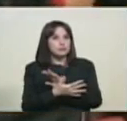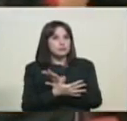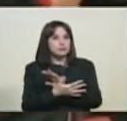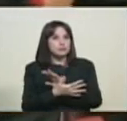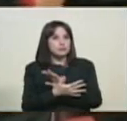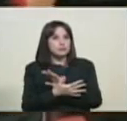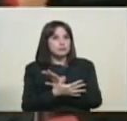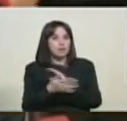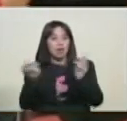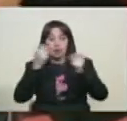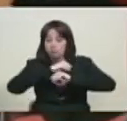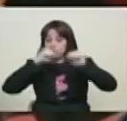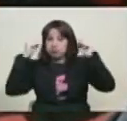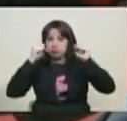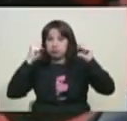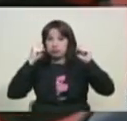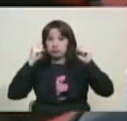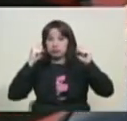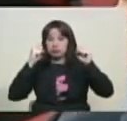la explosión